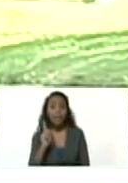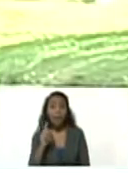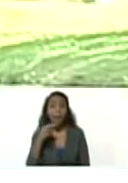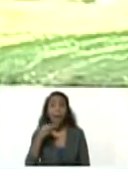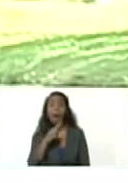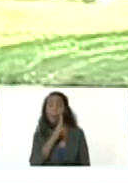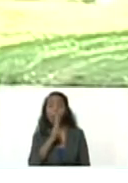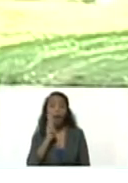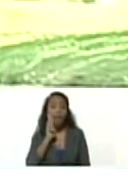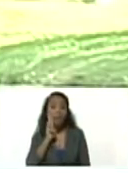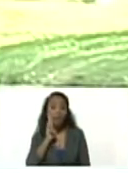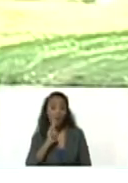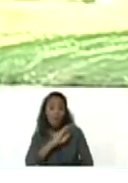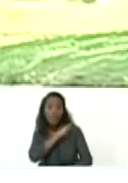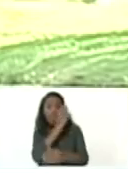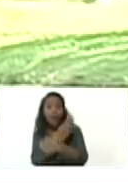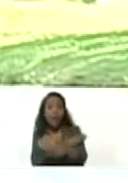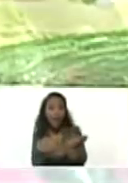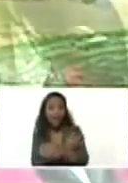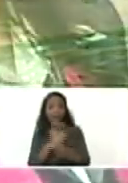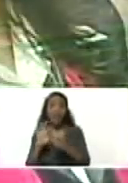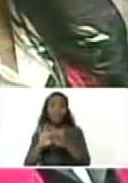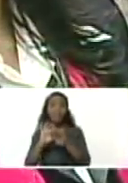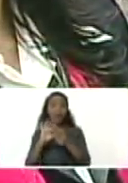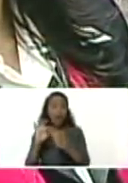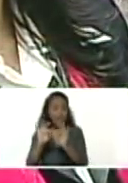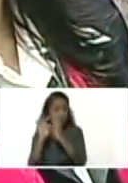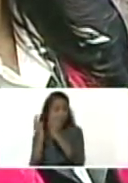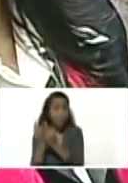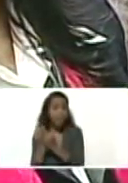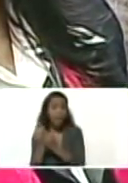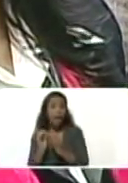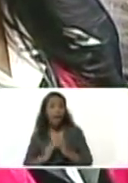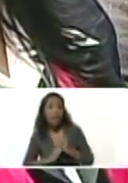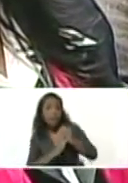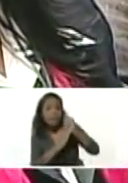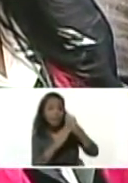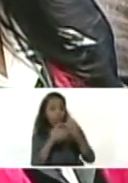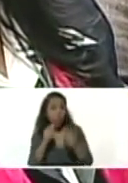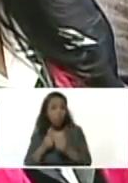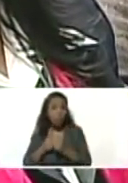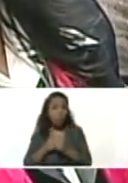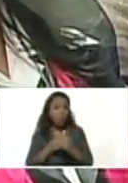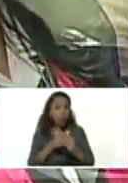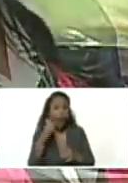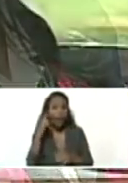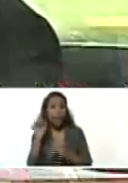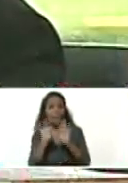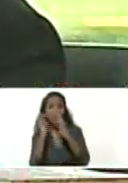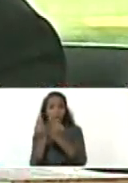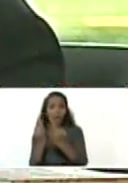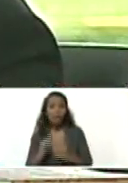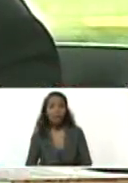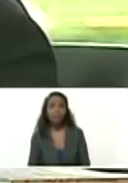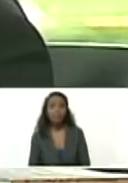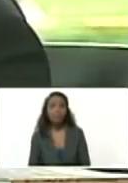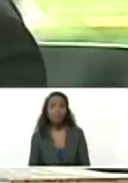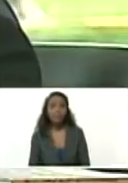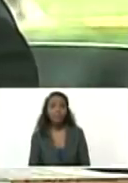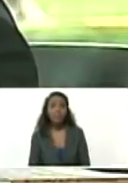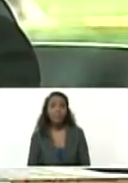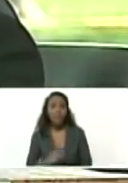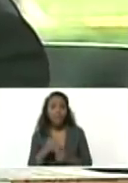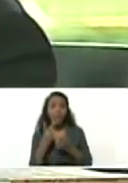que fortalece la familia, guía a la familia, y mucho más cuando está constituida o fortalecida con valores